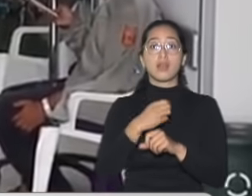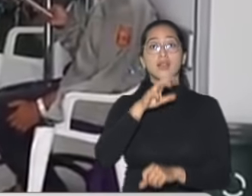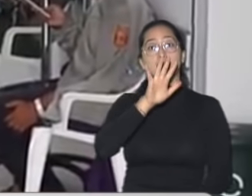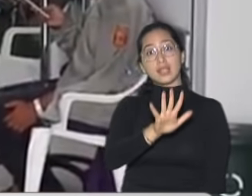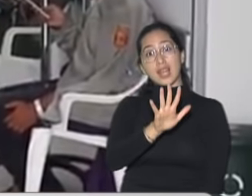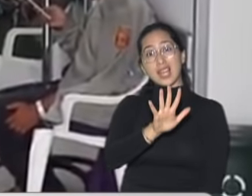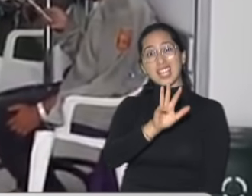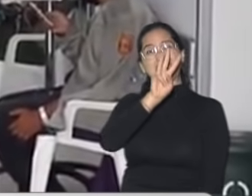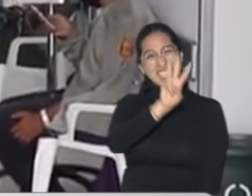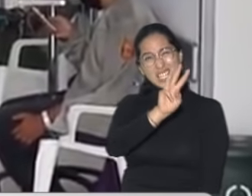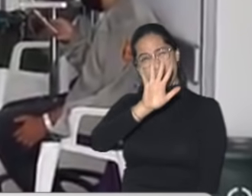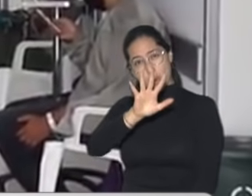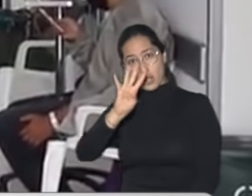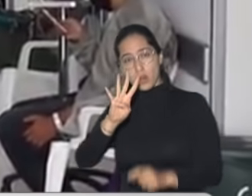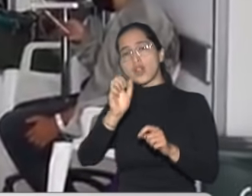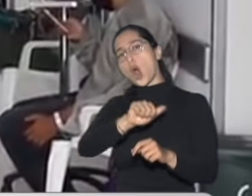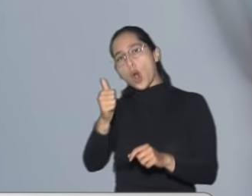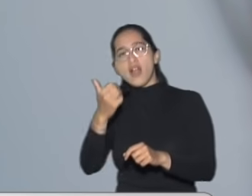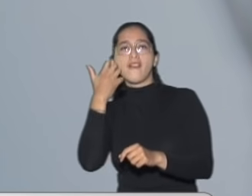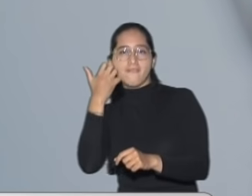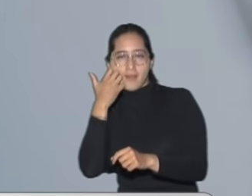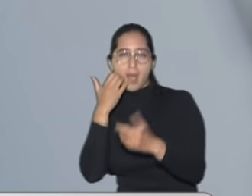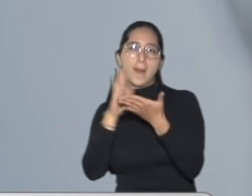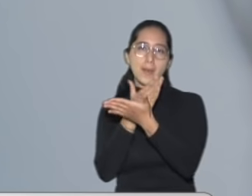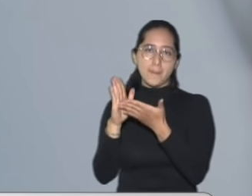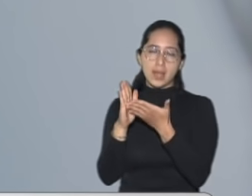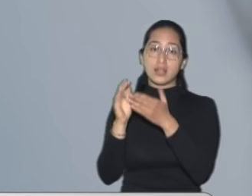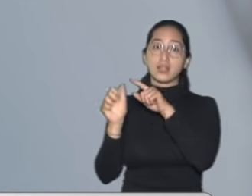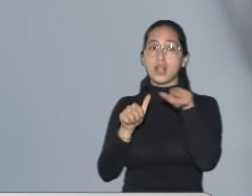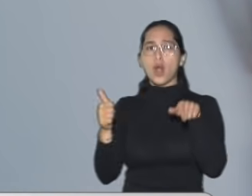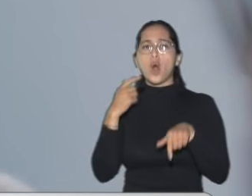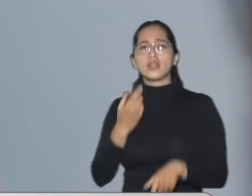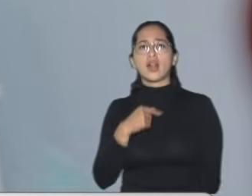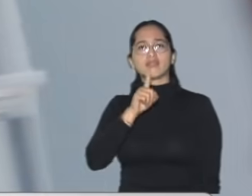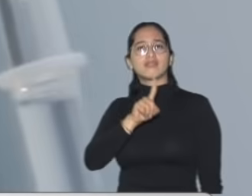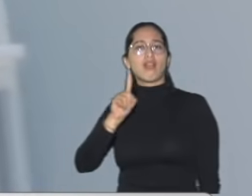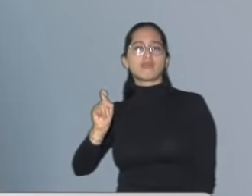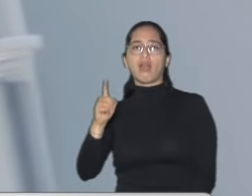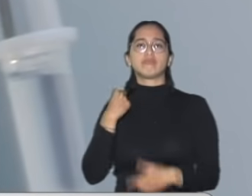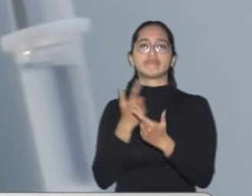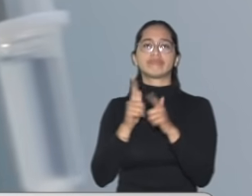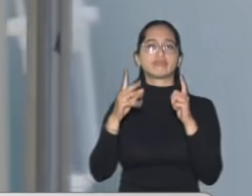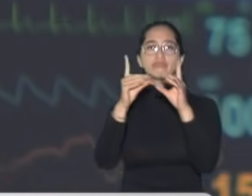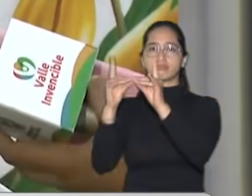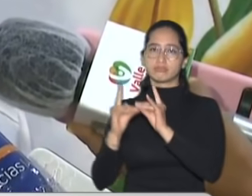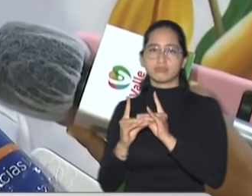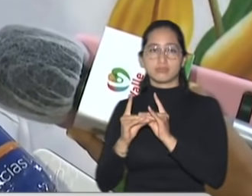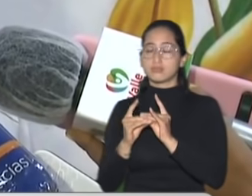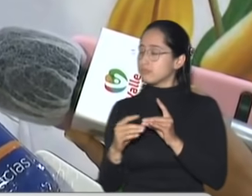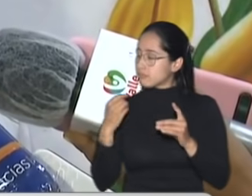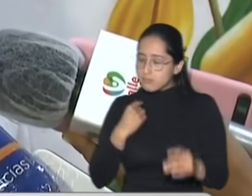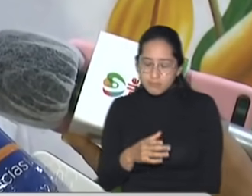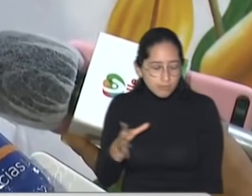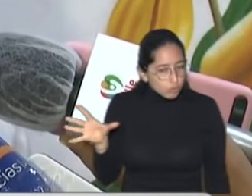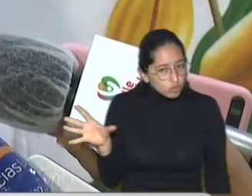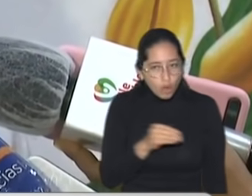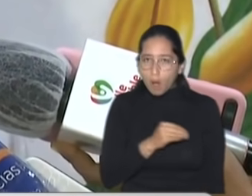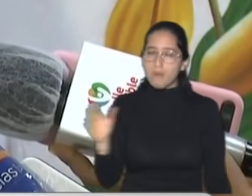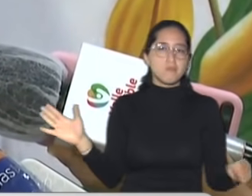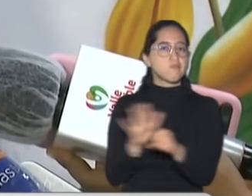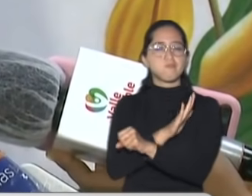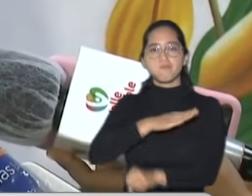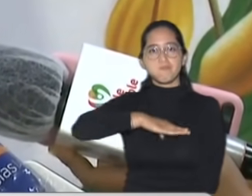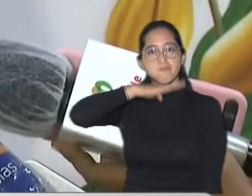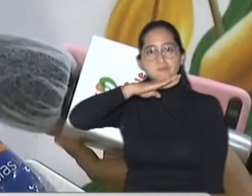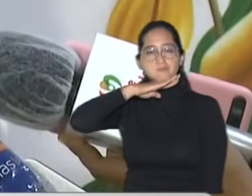otras patologías y solo hay 11 disponibles. Todas estamos llenas, todas están llenas, todas. No tengo una clínica con una